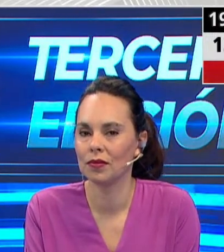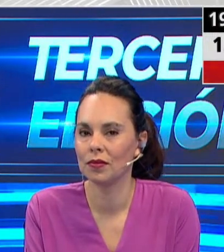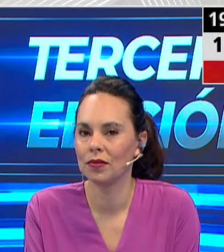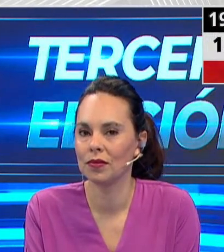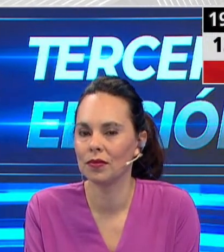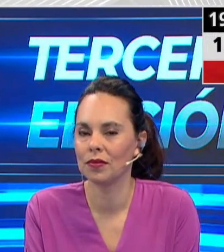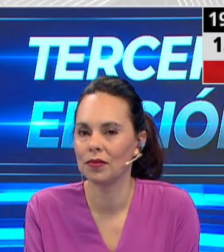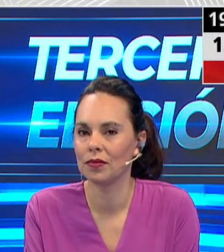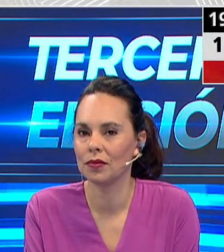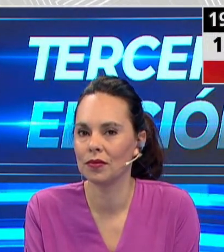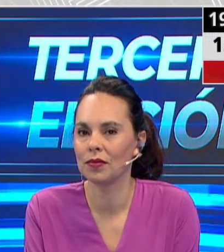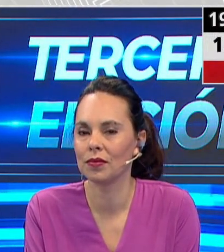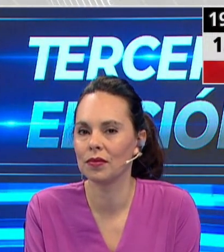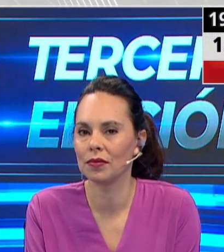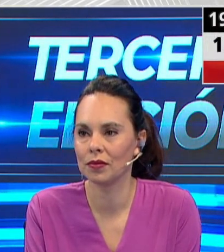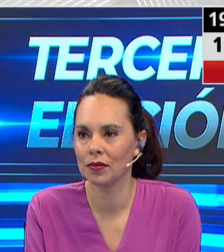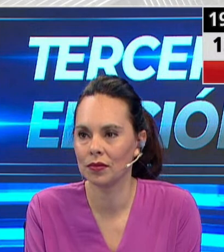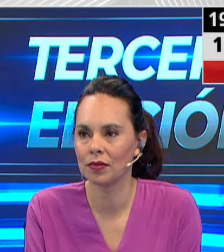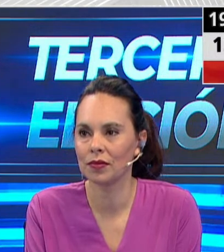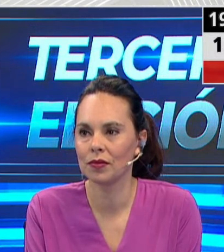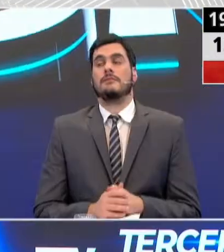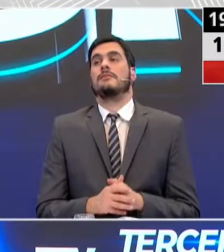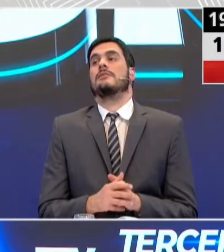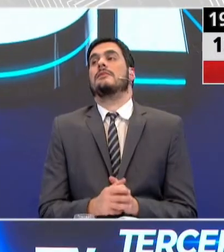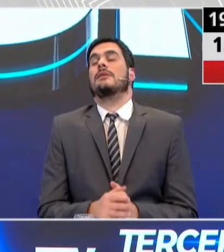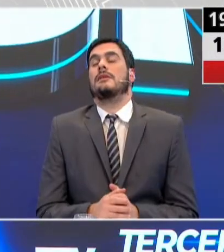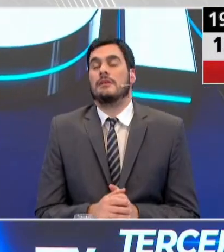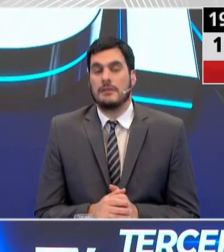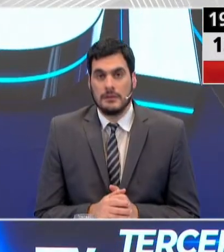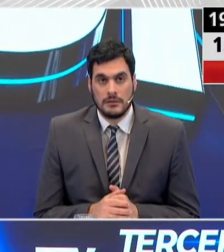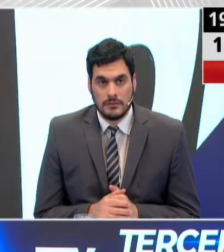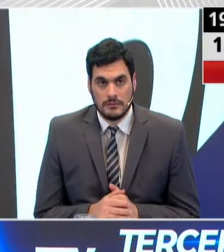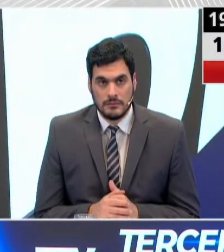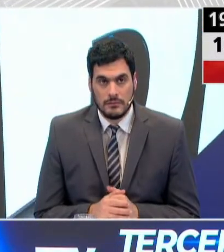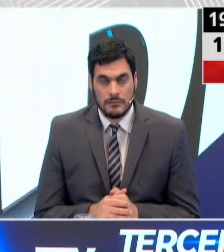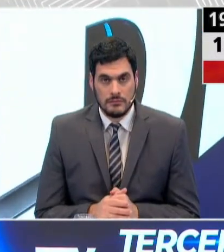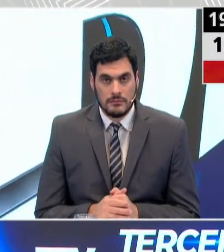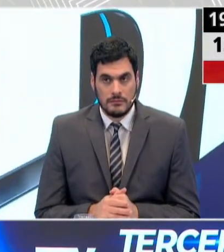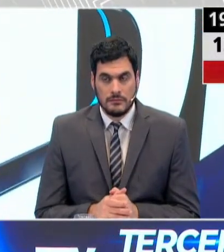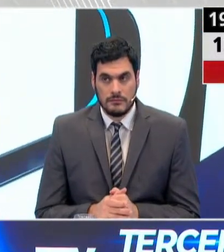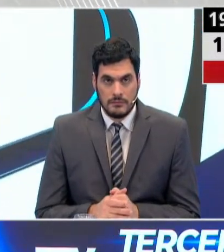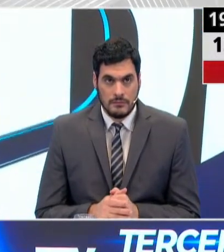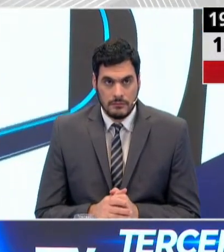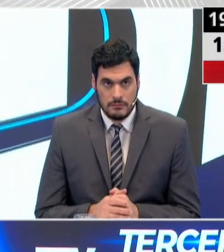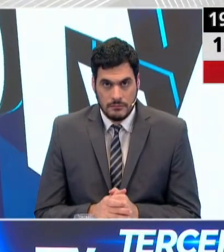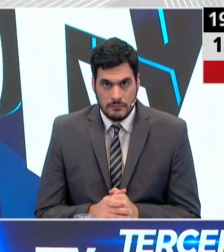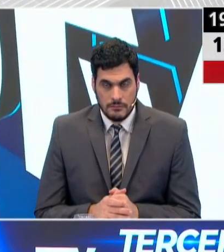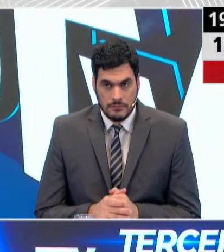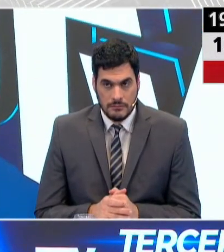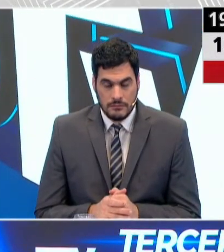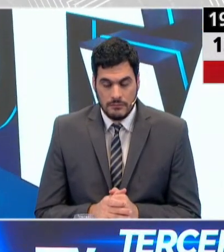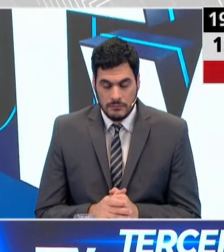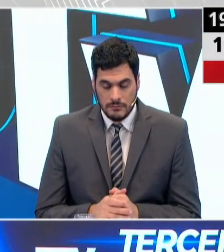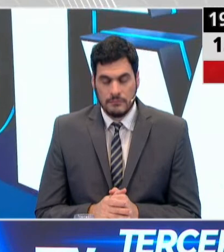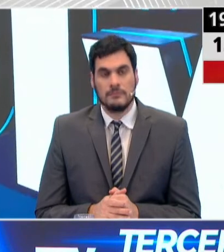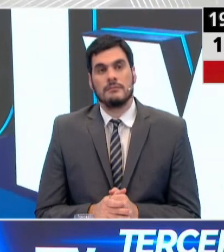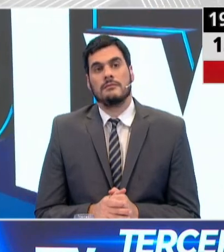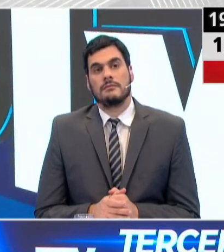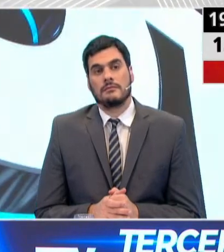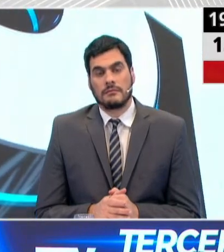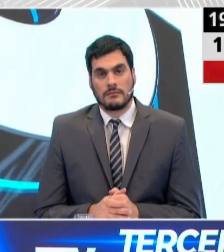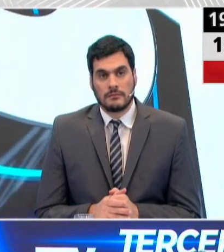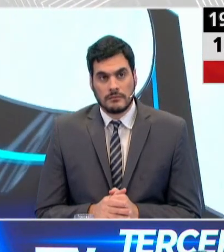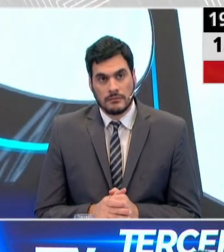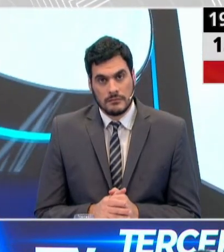colegios secundarios, el año pasado había venido uno, y no fue el único caso en el cual ocurrió que se